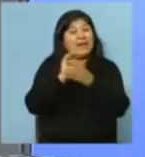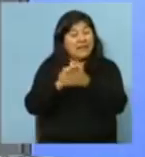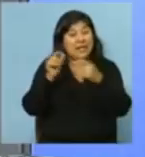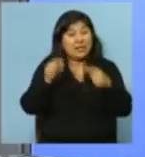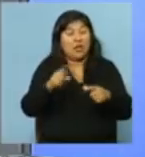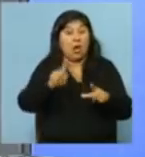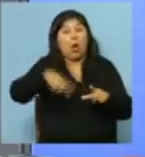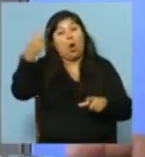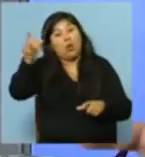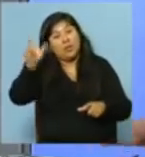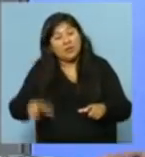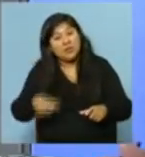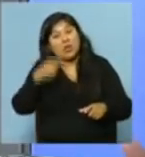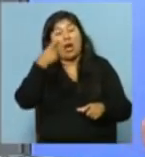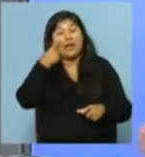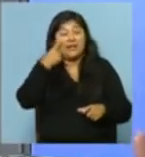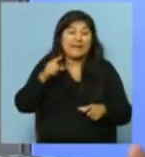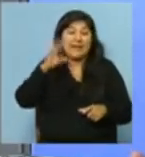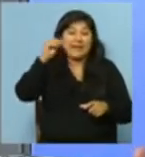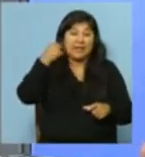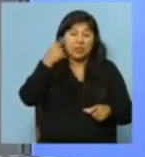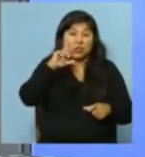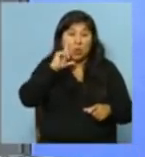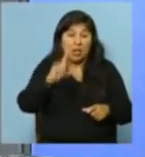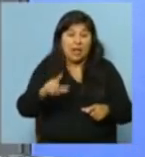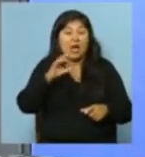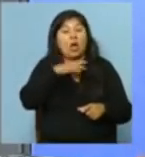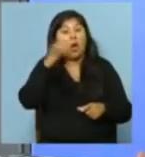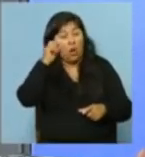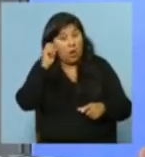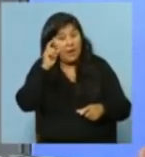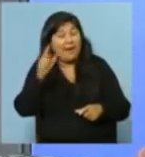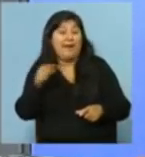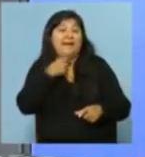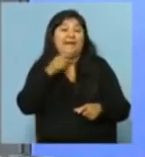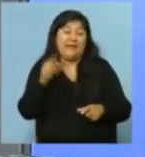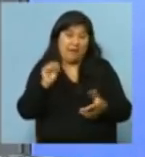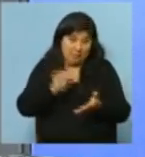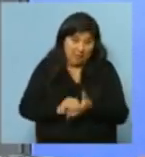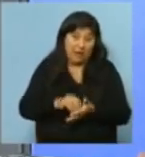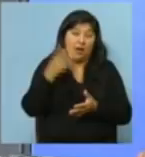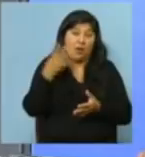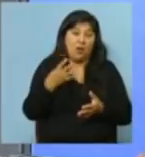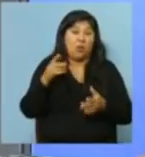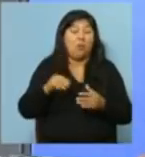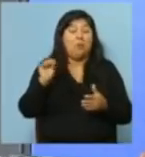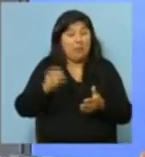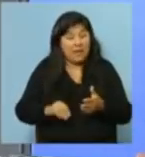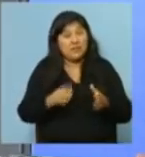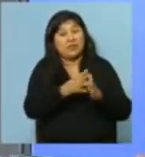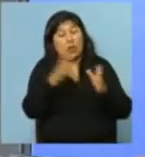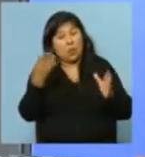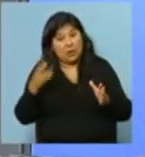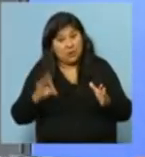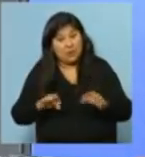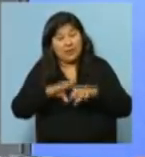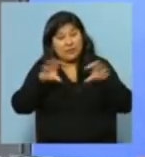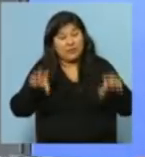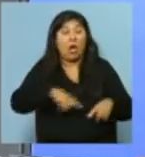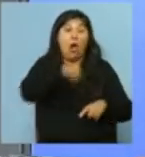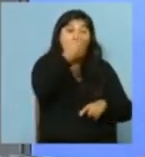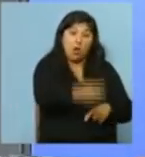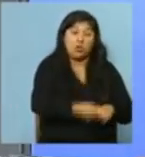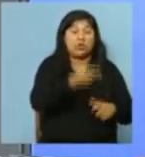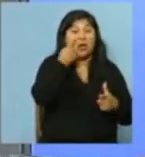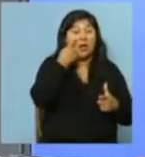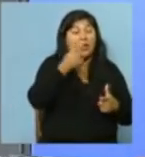del chuli Jorge este ha expresado quer estar un un periodo más sería su cuarto mandato este hay diputados o